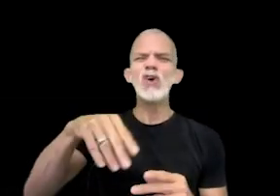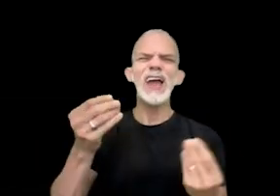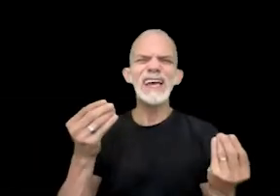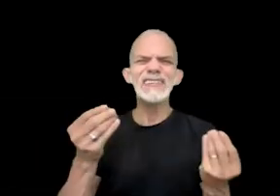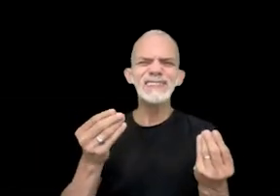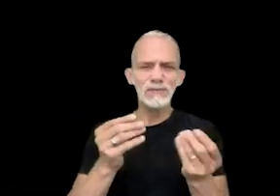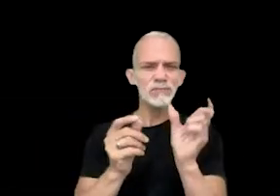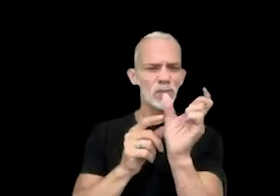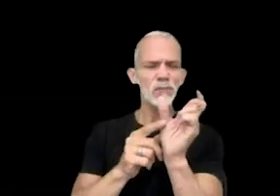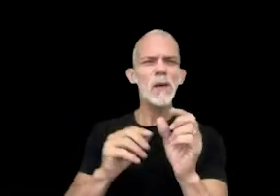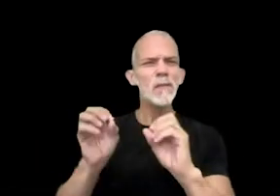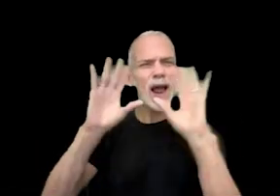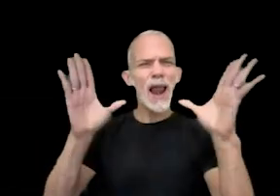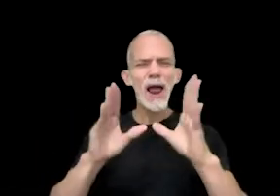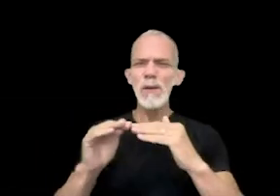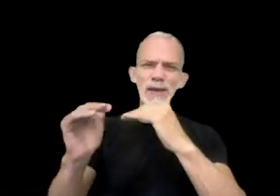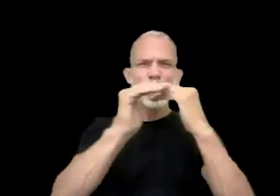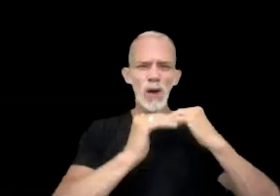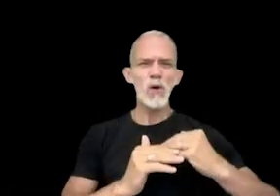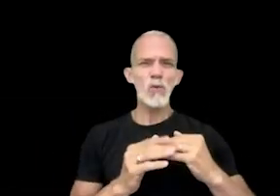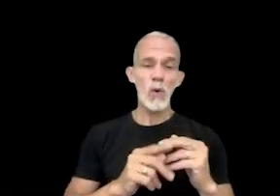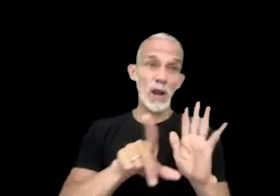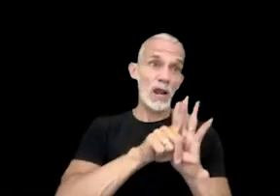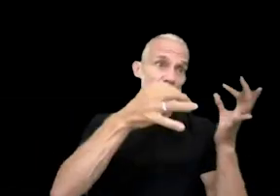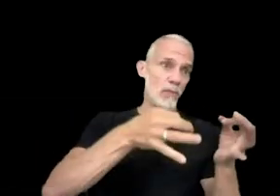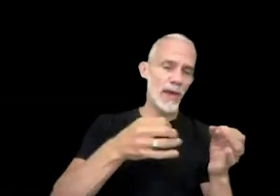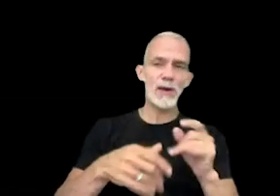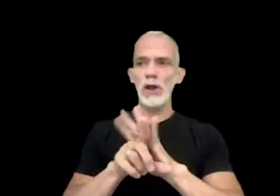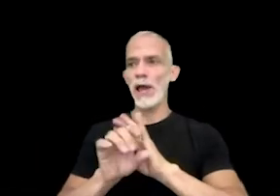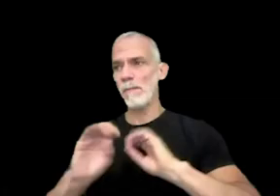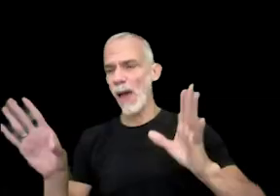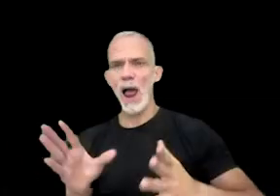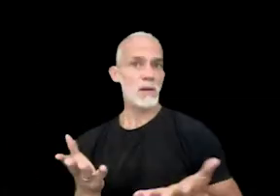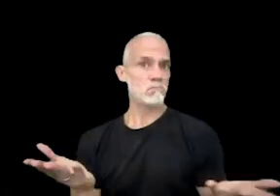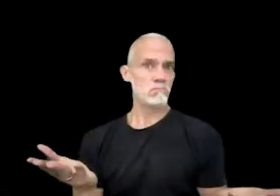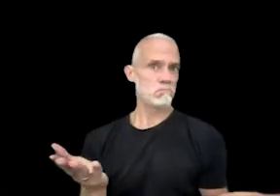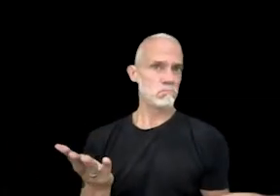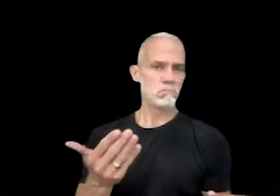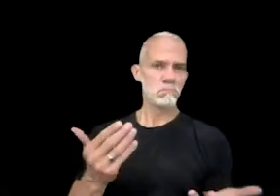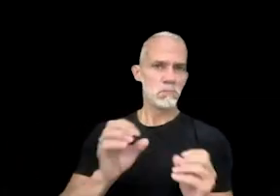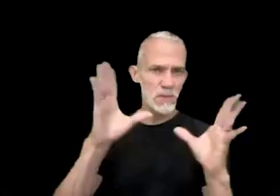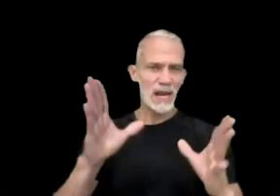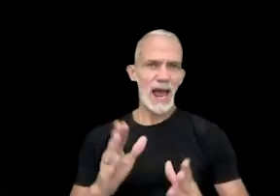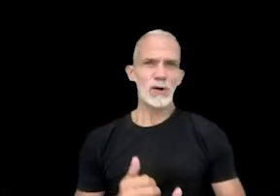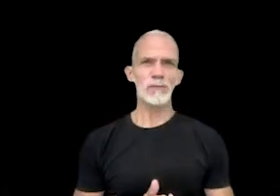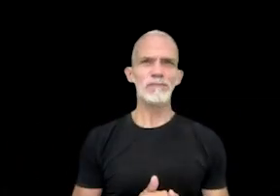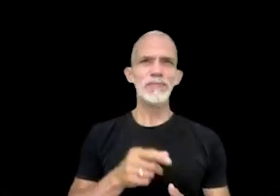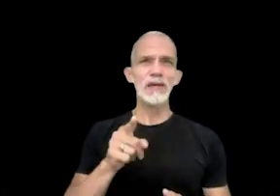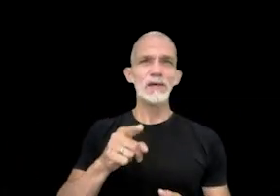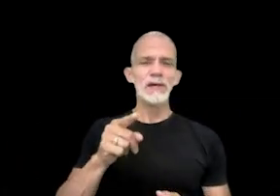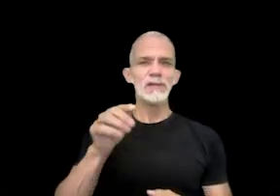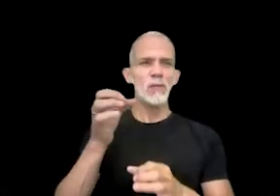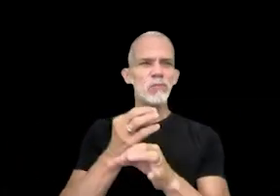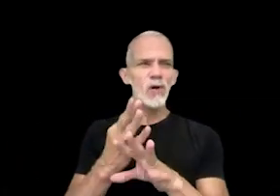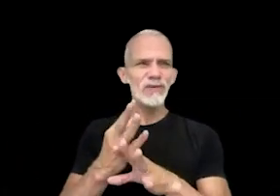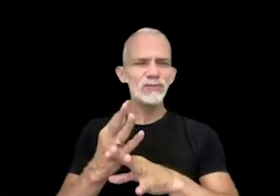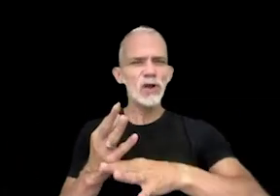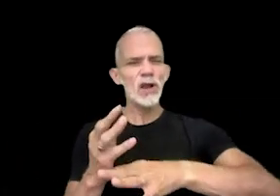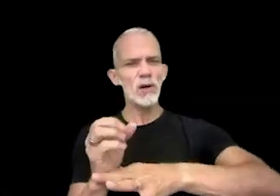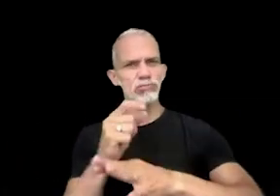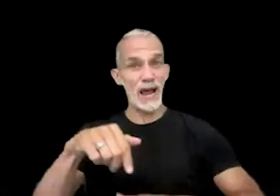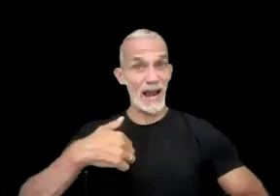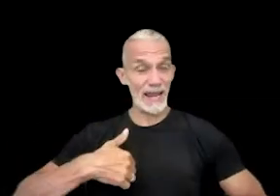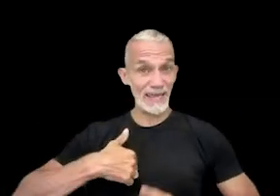es ilusión, cuándo puede ser legítima, cuándo puede ser ilegítima. Y nuestros académicos nacionales, aquí en la